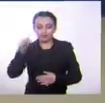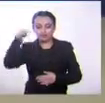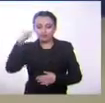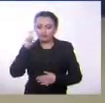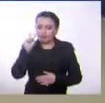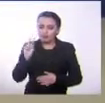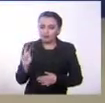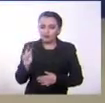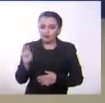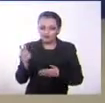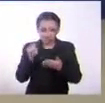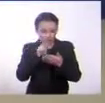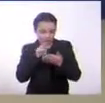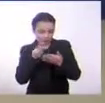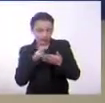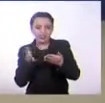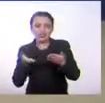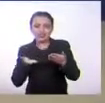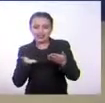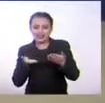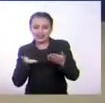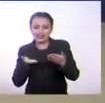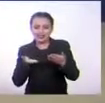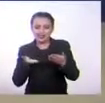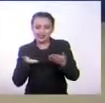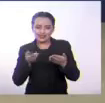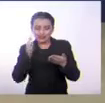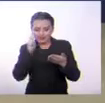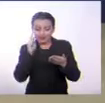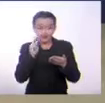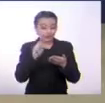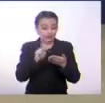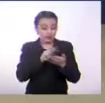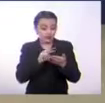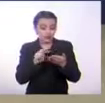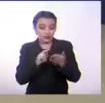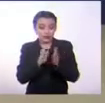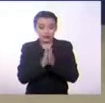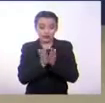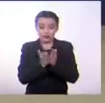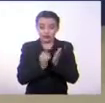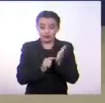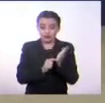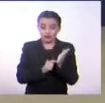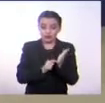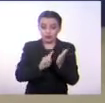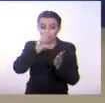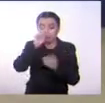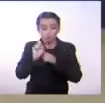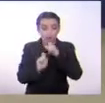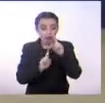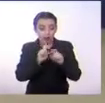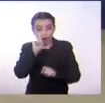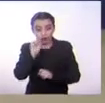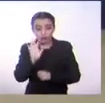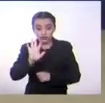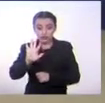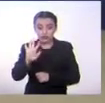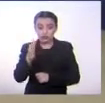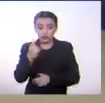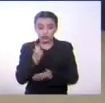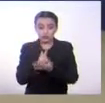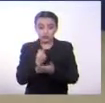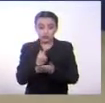estás leyendo? Marcela, fíjate que estoy leyendo preguntas que los estudiantes de quinto grado me han hecho